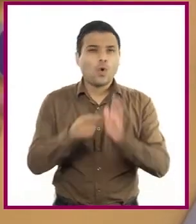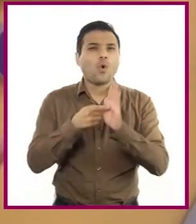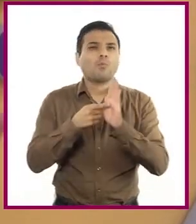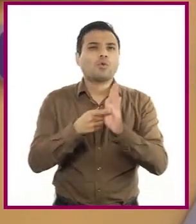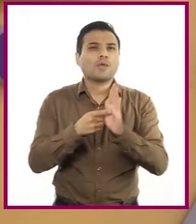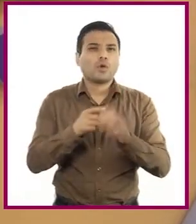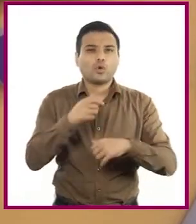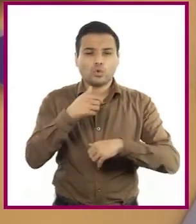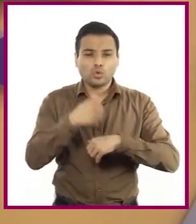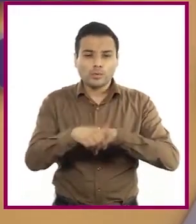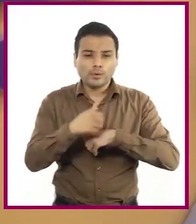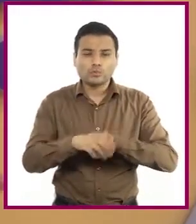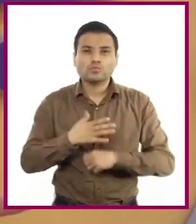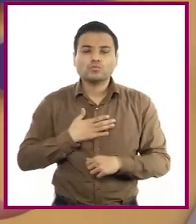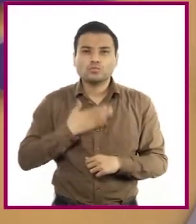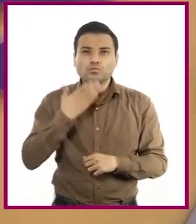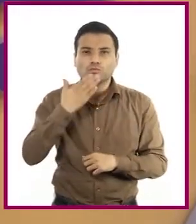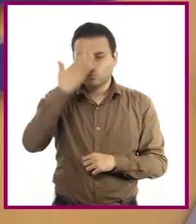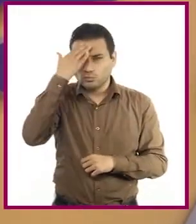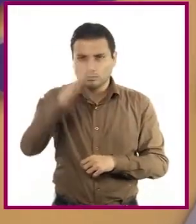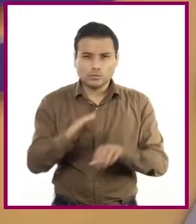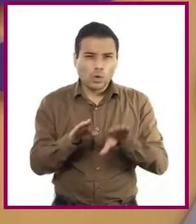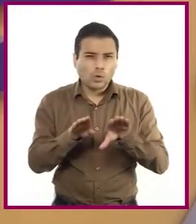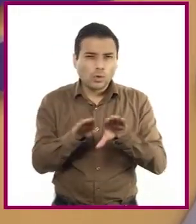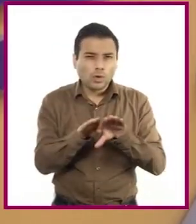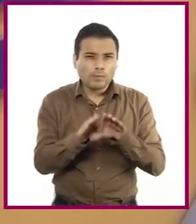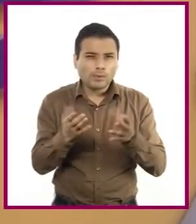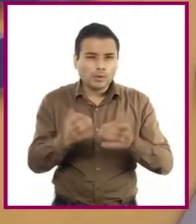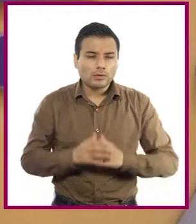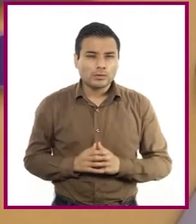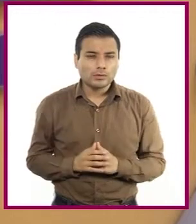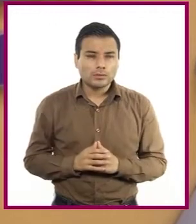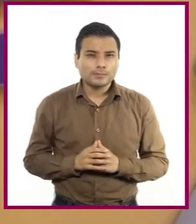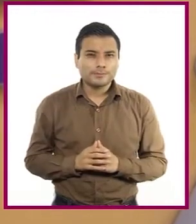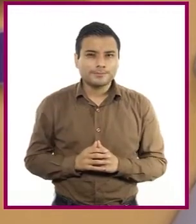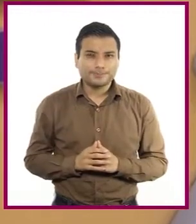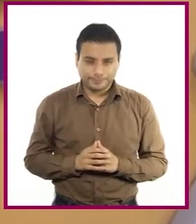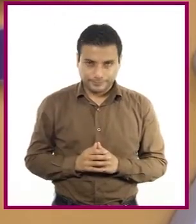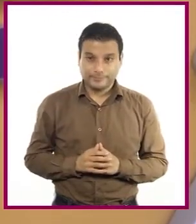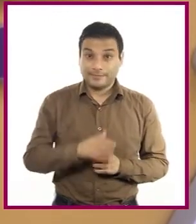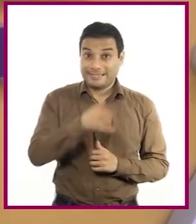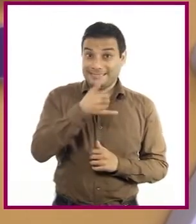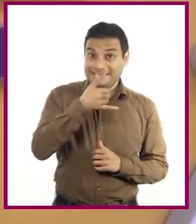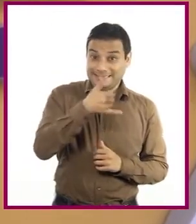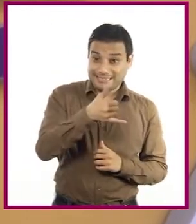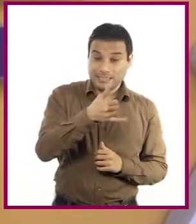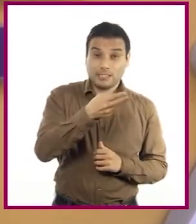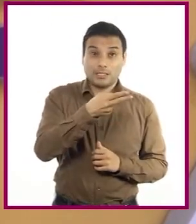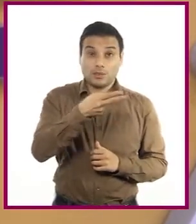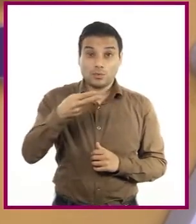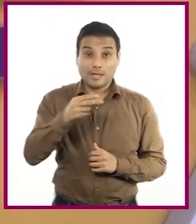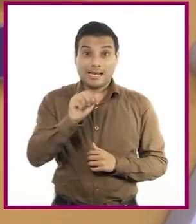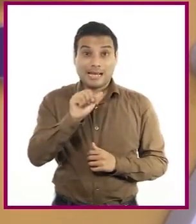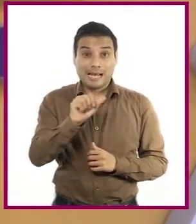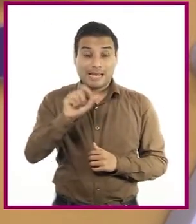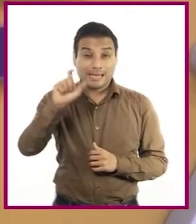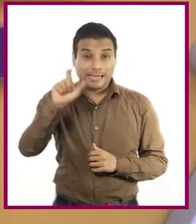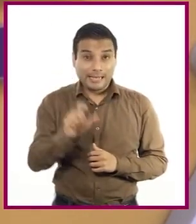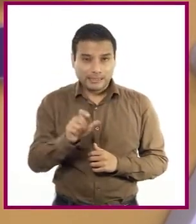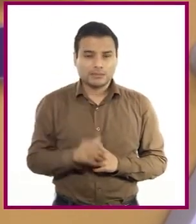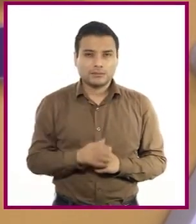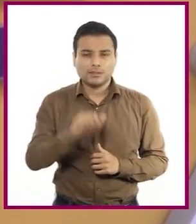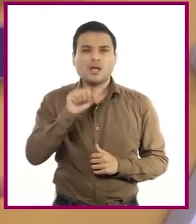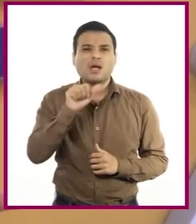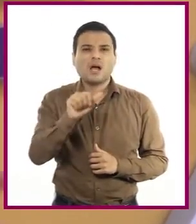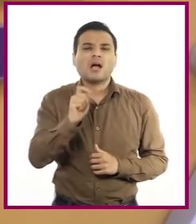que representa una variación proporcional directa está dado por y igual a ax, donde a es la razón